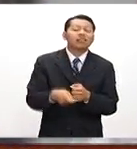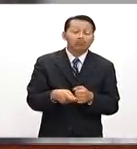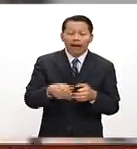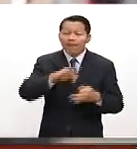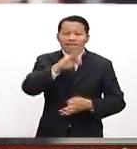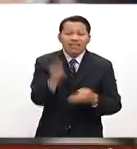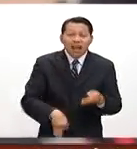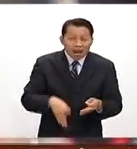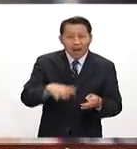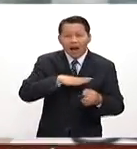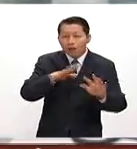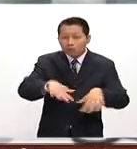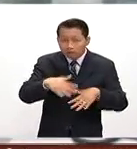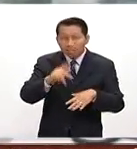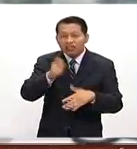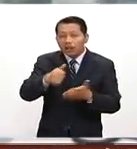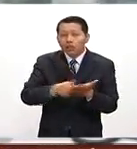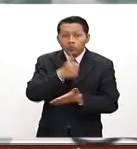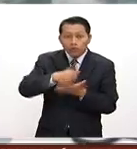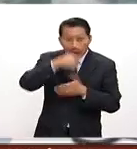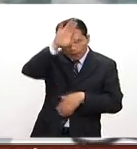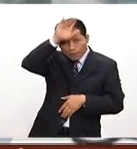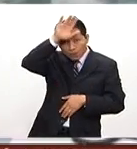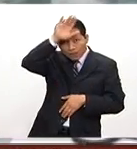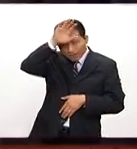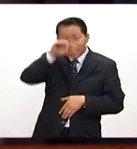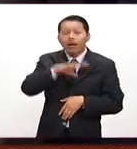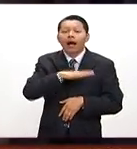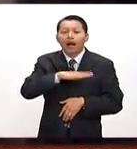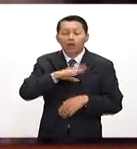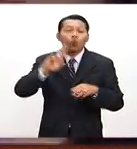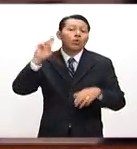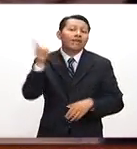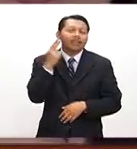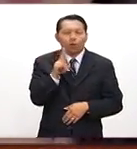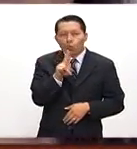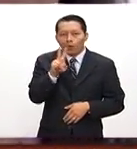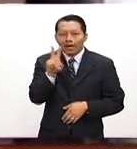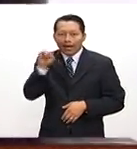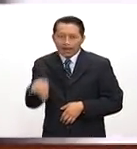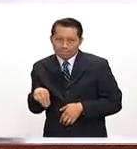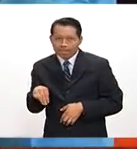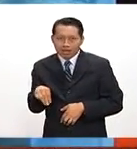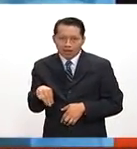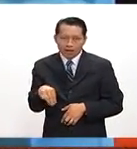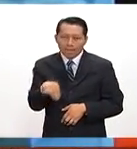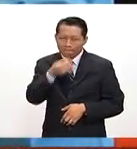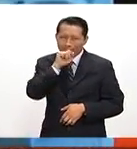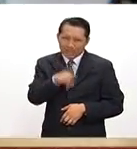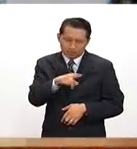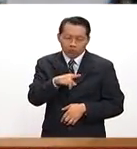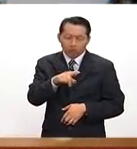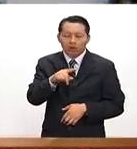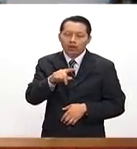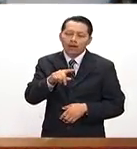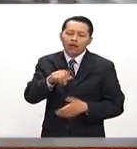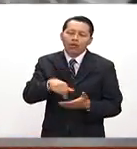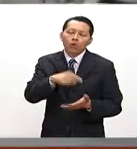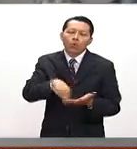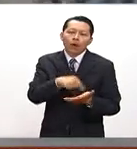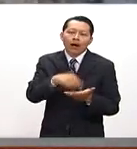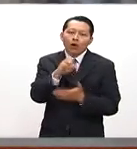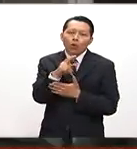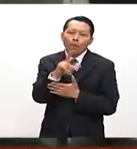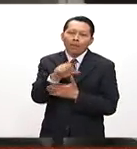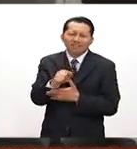que tendrá lugar en la ciudad de Monterrey, en el Campus Cumbres de la Universidad del Valle de México. Y bueno, el juez, nada más y